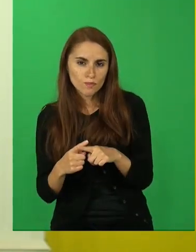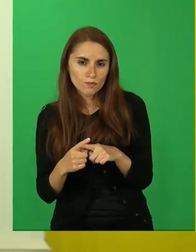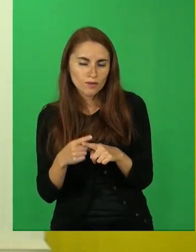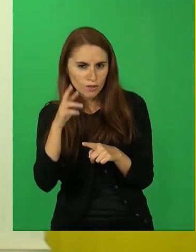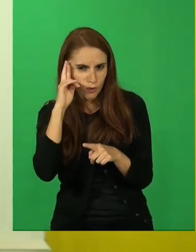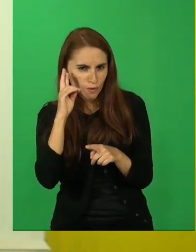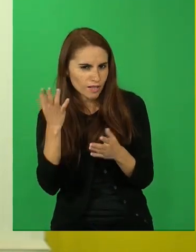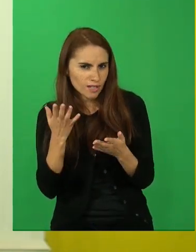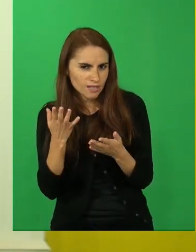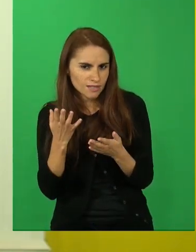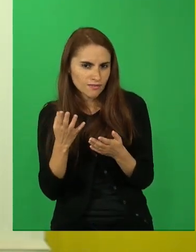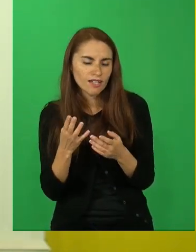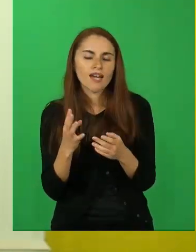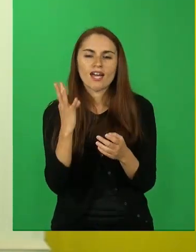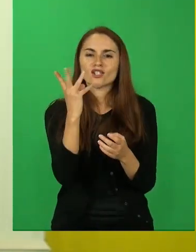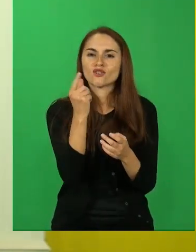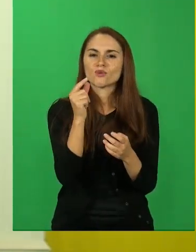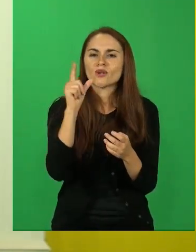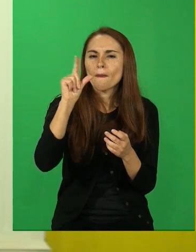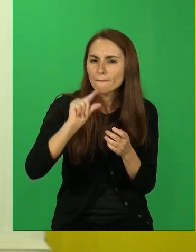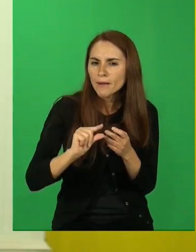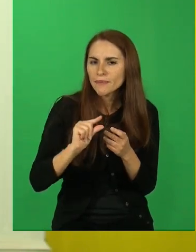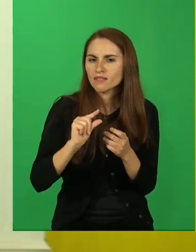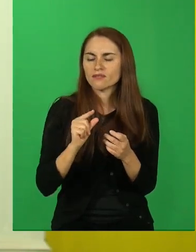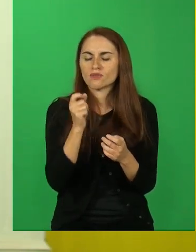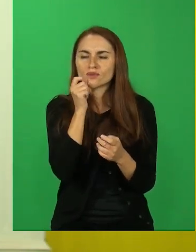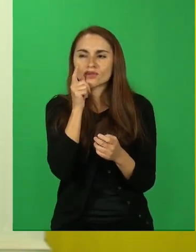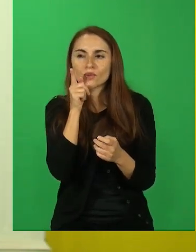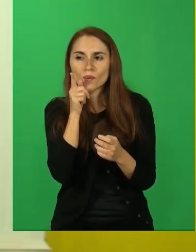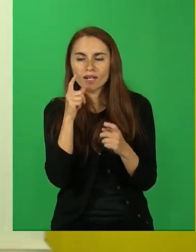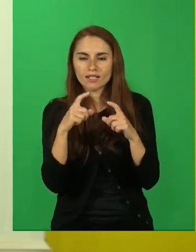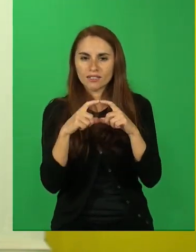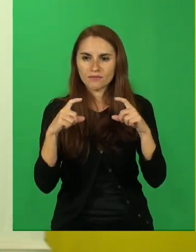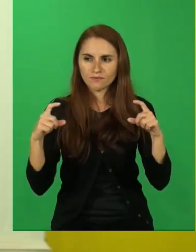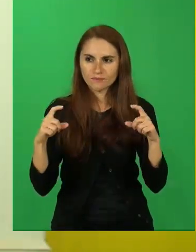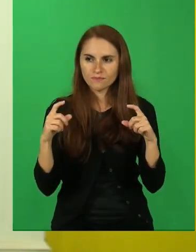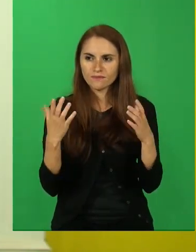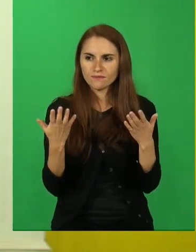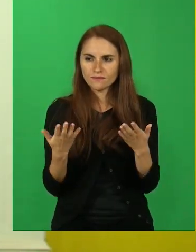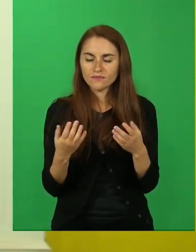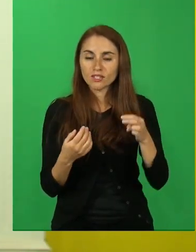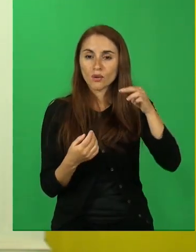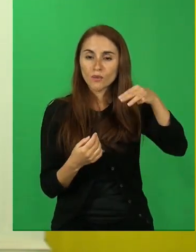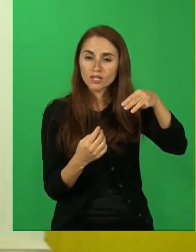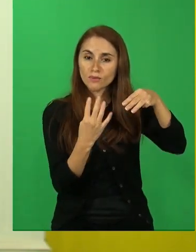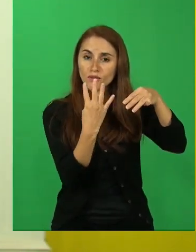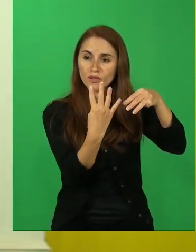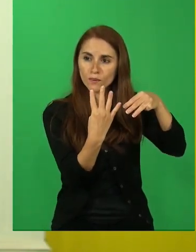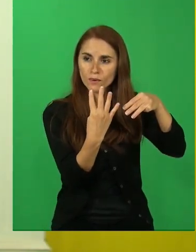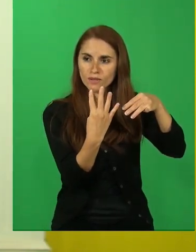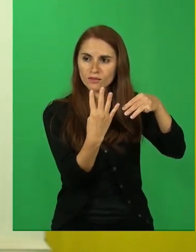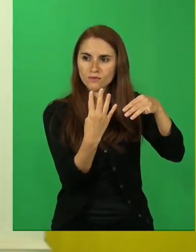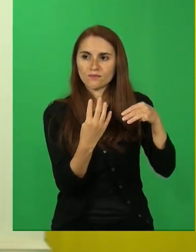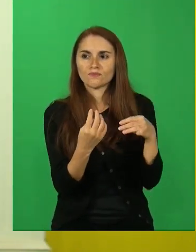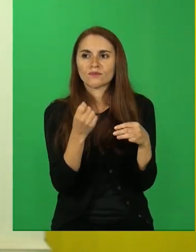estás haciendo en la casa es correcto o no. Tenemos entonces múltiplos de 4.